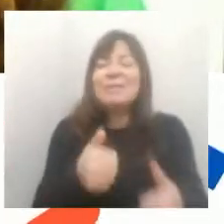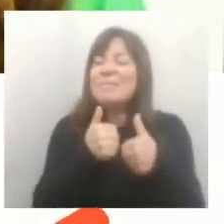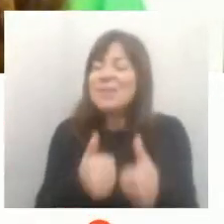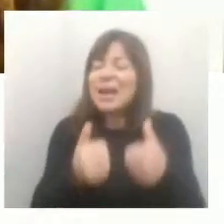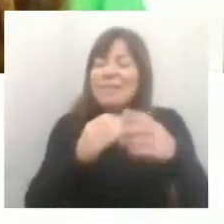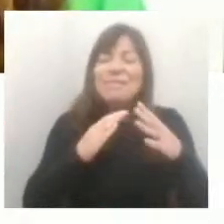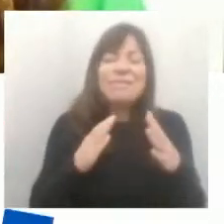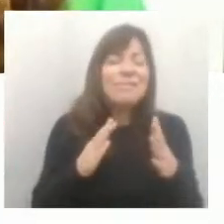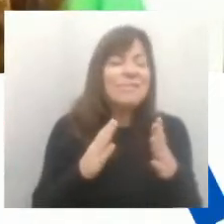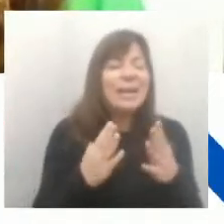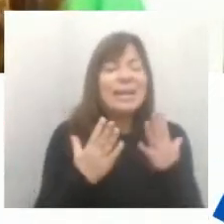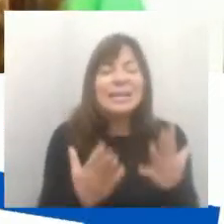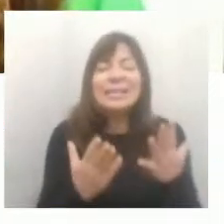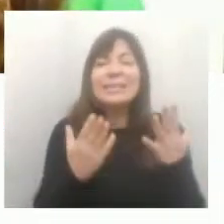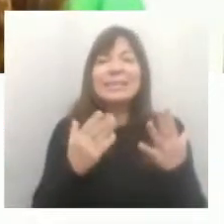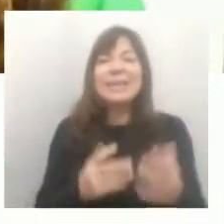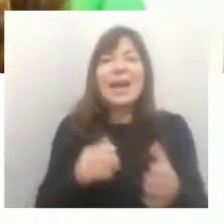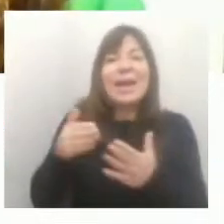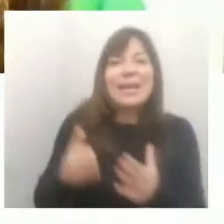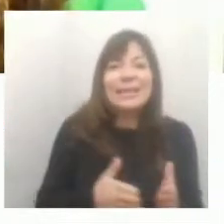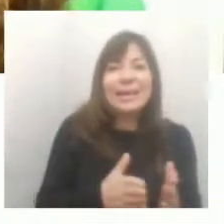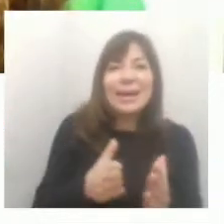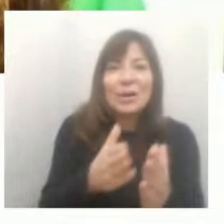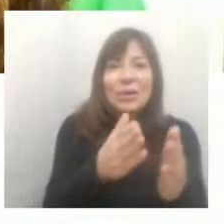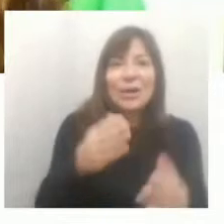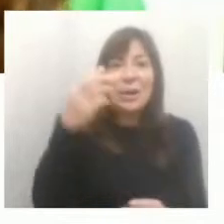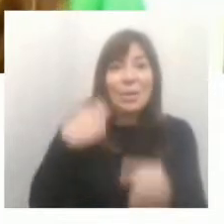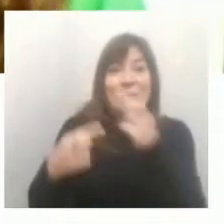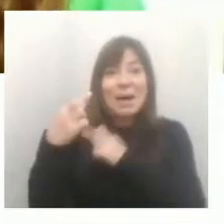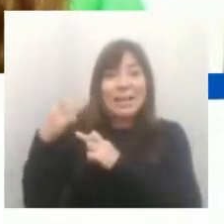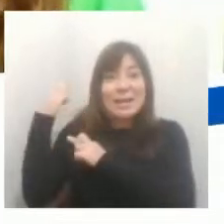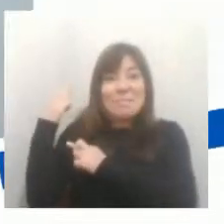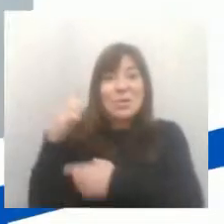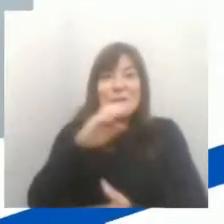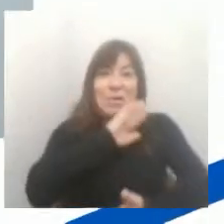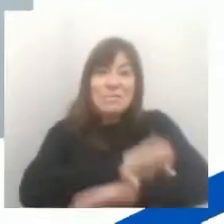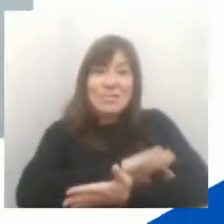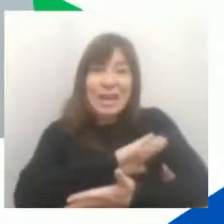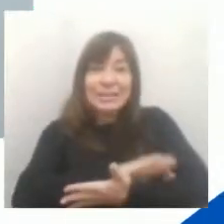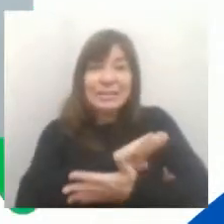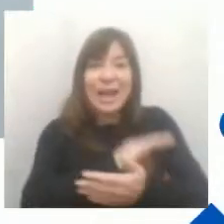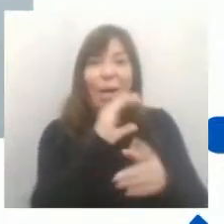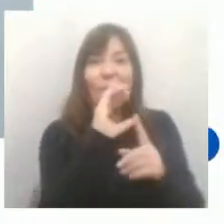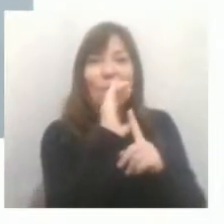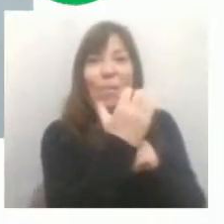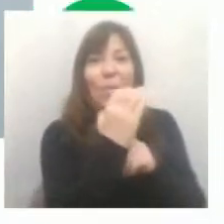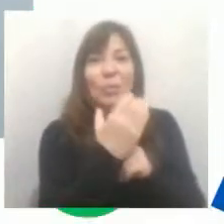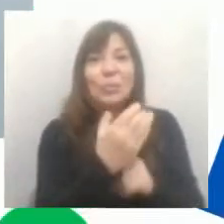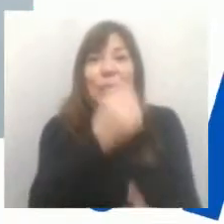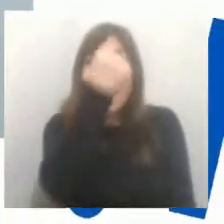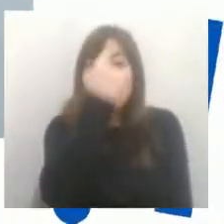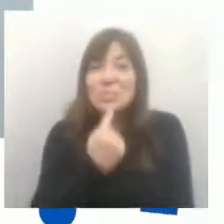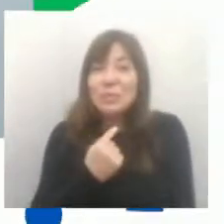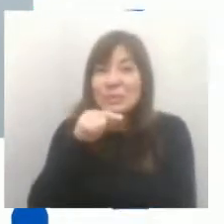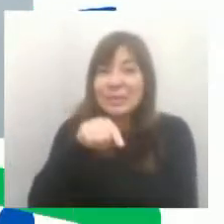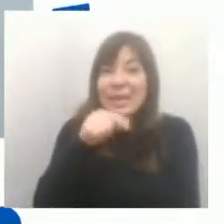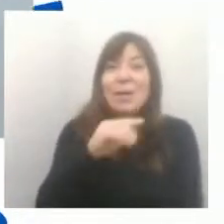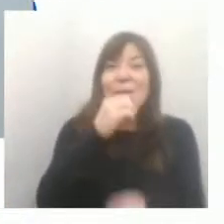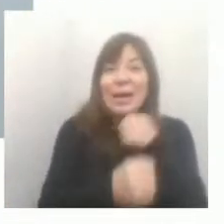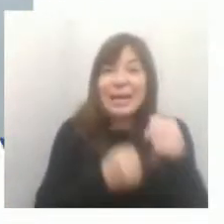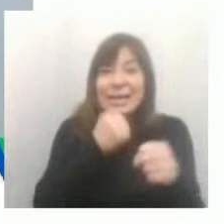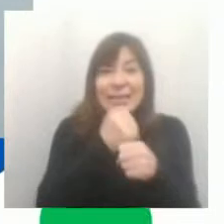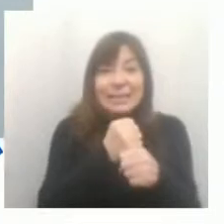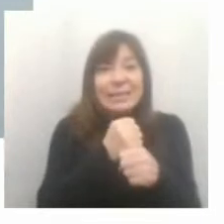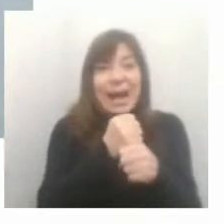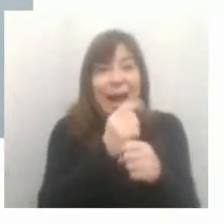estar en este recorrido patrimonial, en esta fiesta de la cultura que el museo este año se ha sumado, así que la idea